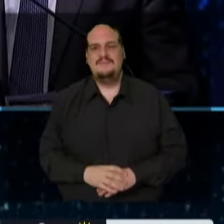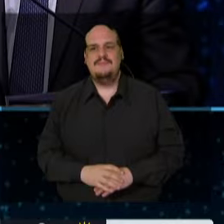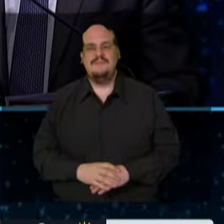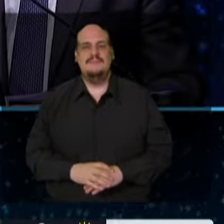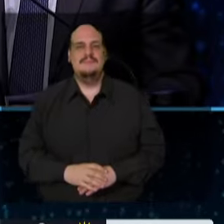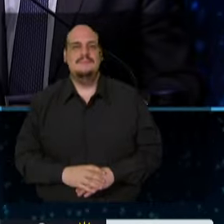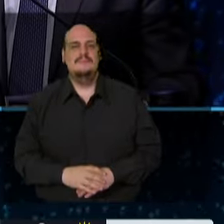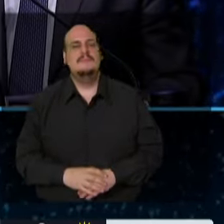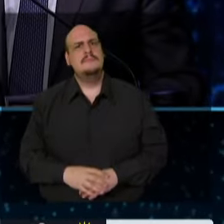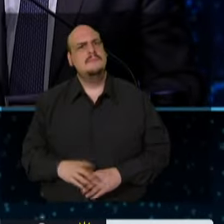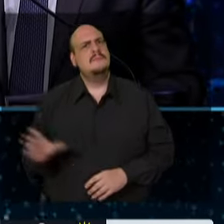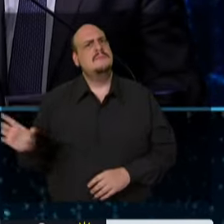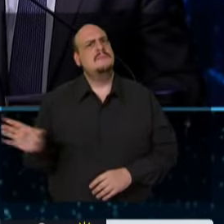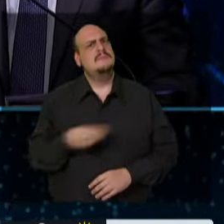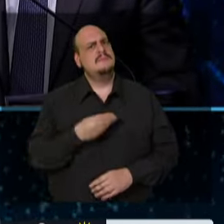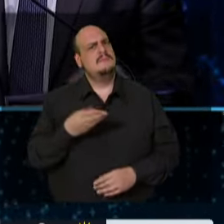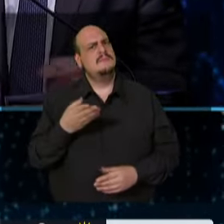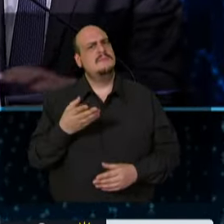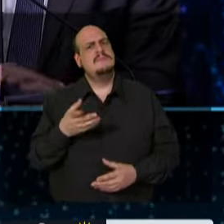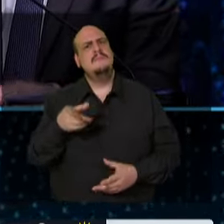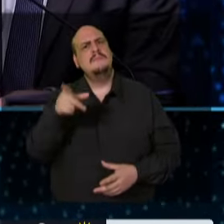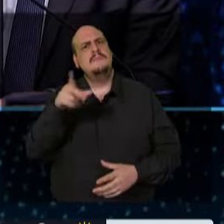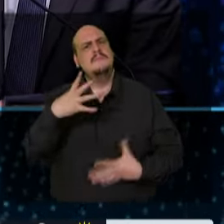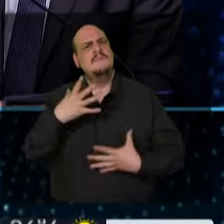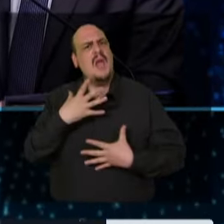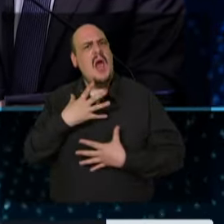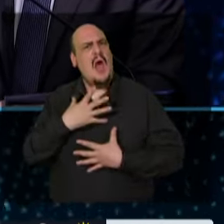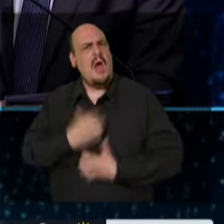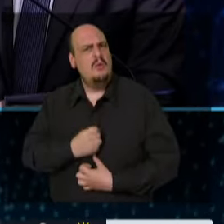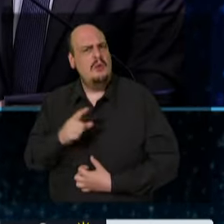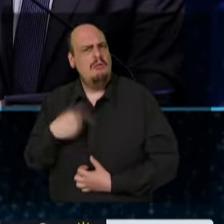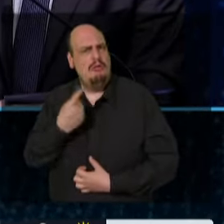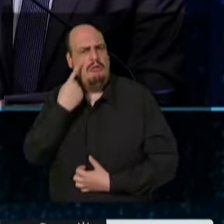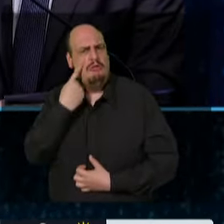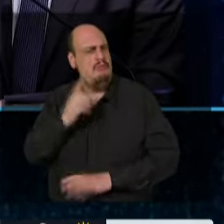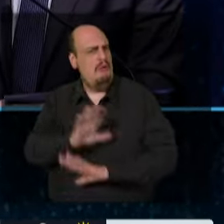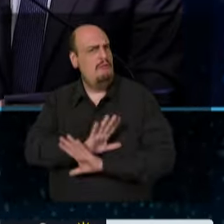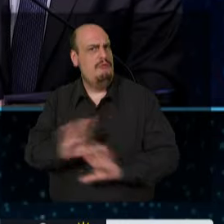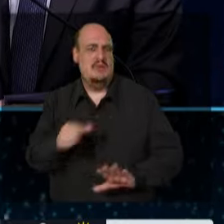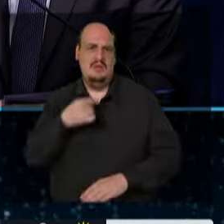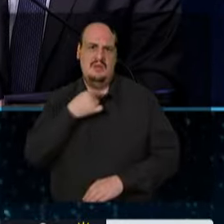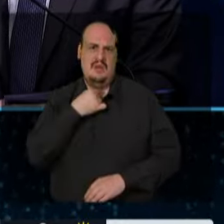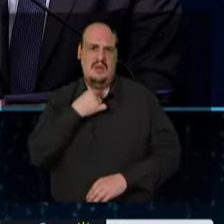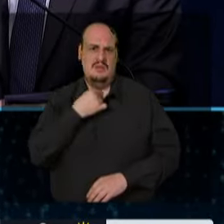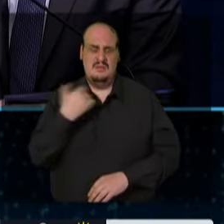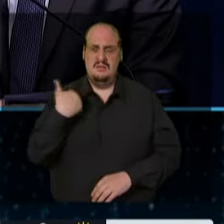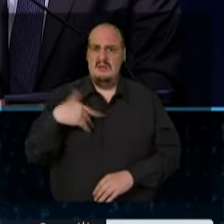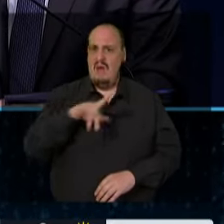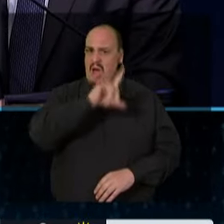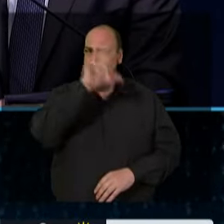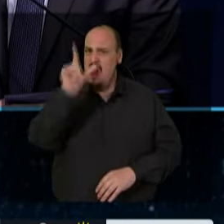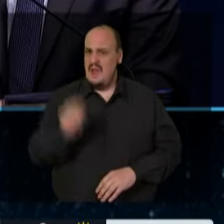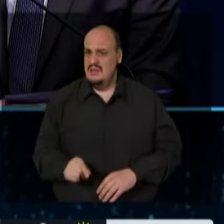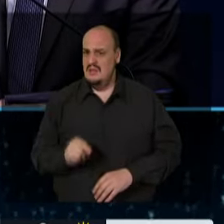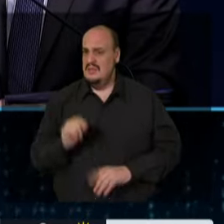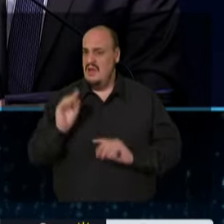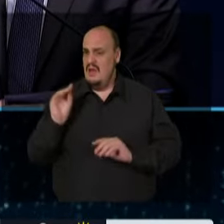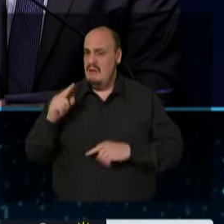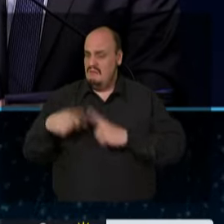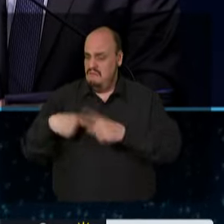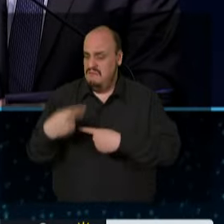a gritos terminar la angustia en la que estamos viviendo. Nadie en la Argentina aguanta